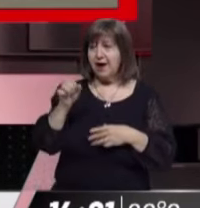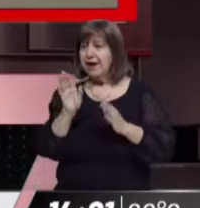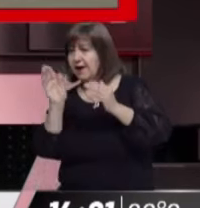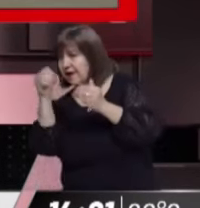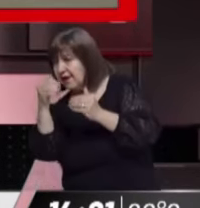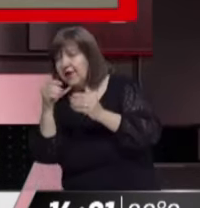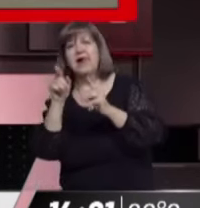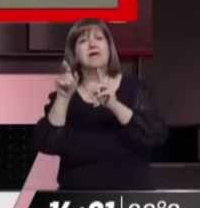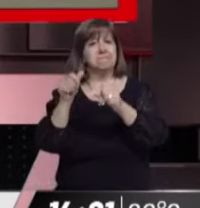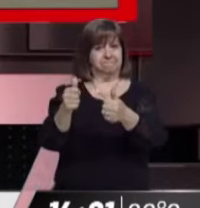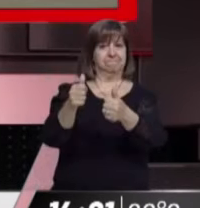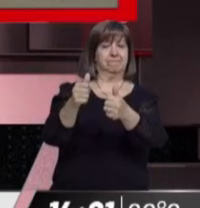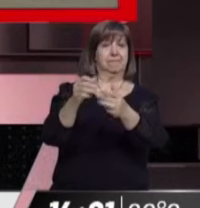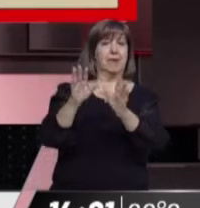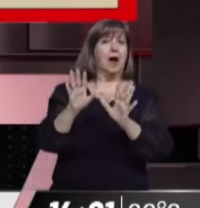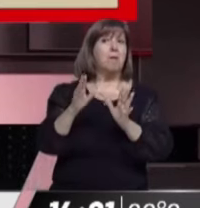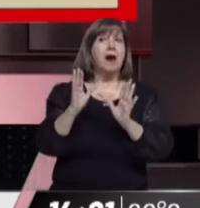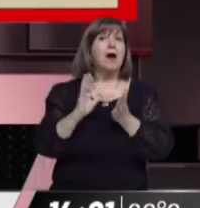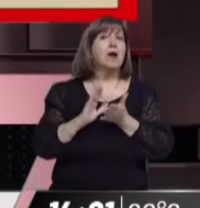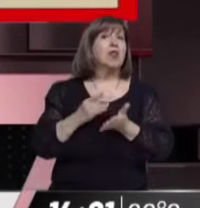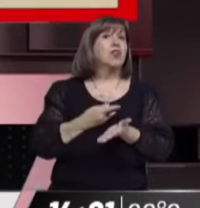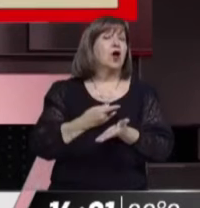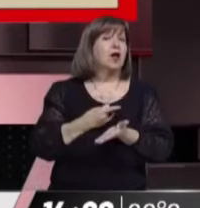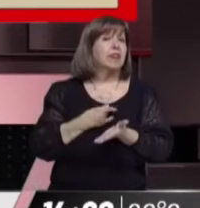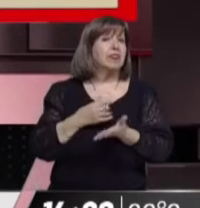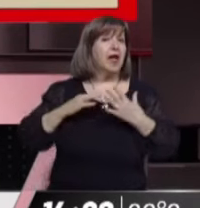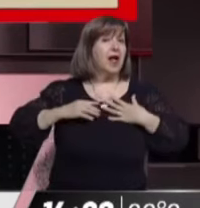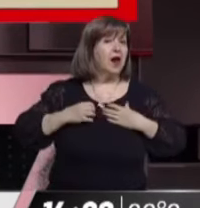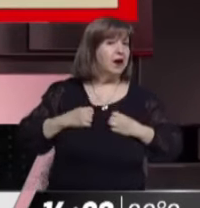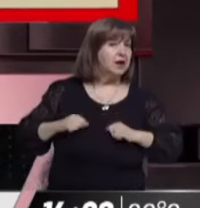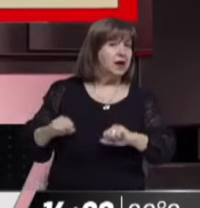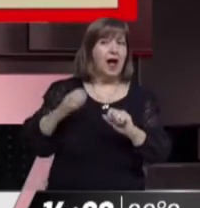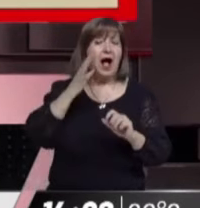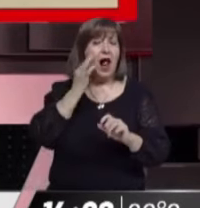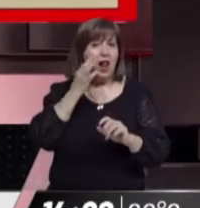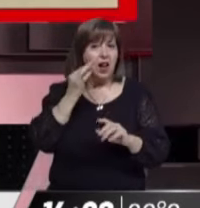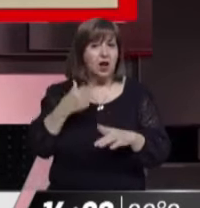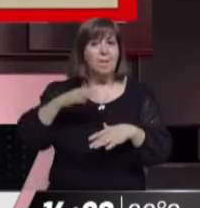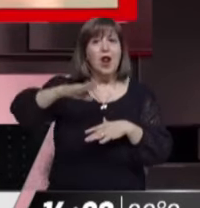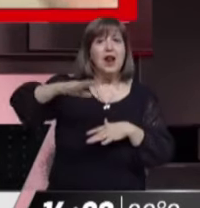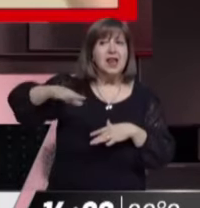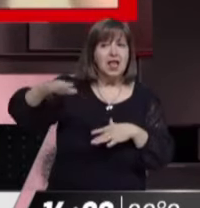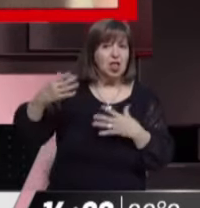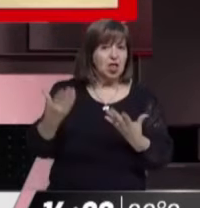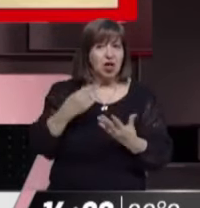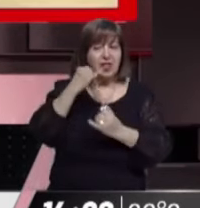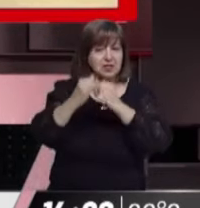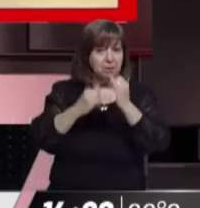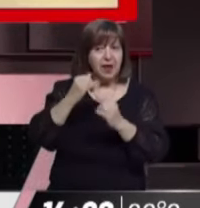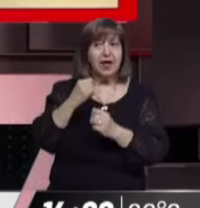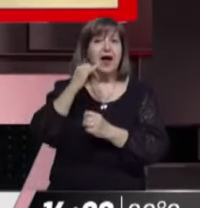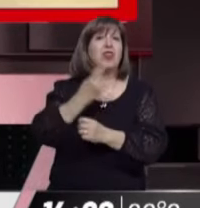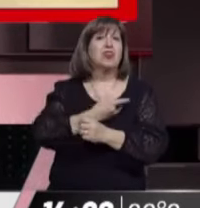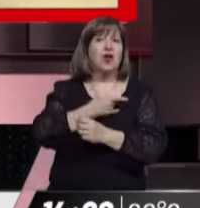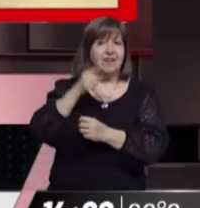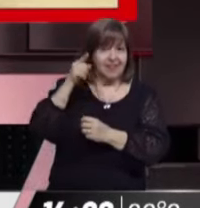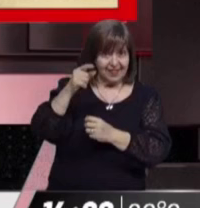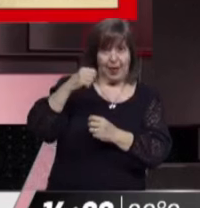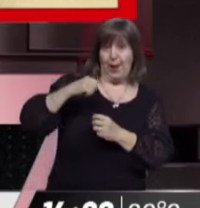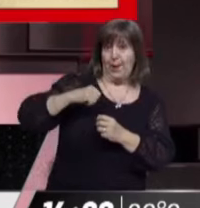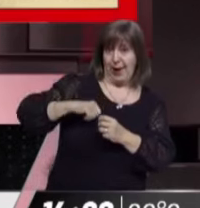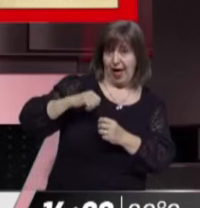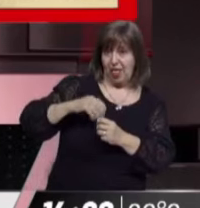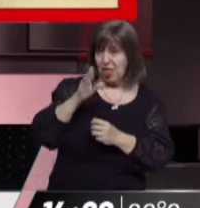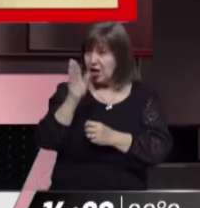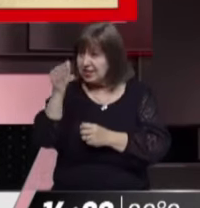la veracidad justamente de las explicaciones que da el niño en relación al lugar donde habrían sucedido los hechos. Esto